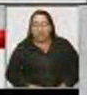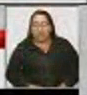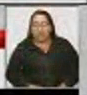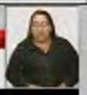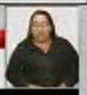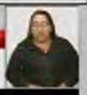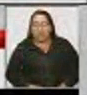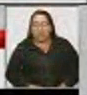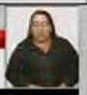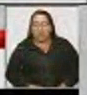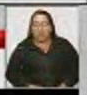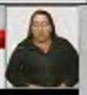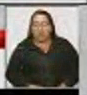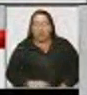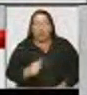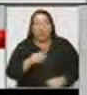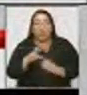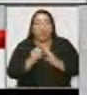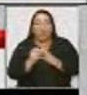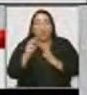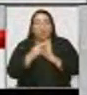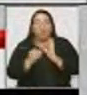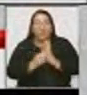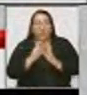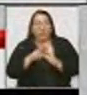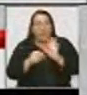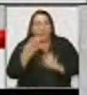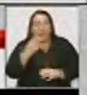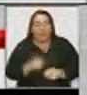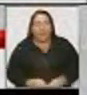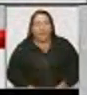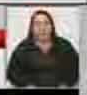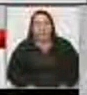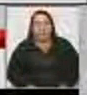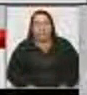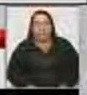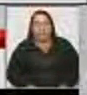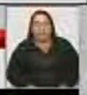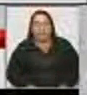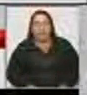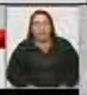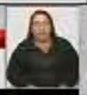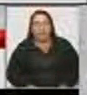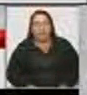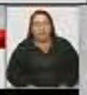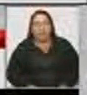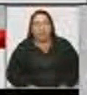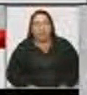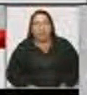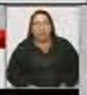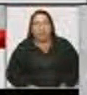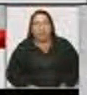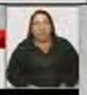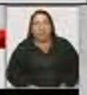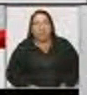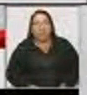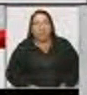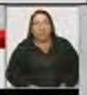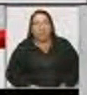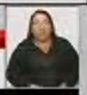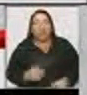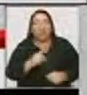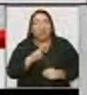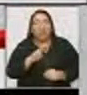en 1.4% a la registrada en el 2014. Al desagregar por sexo, se observa que la tasa femenina fue